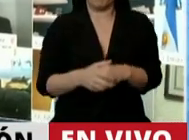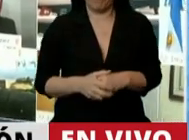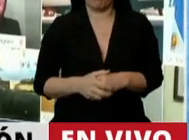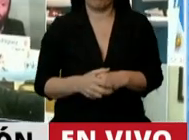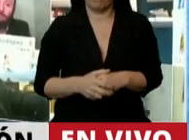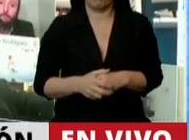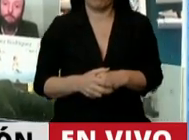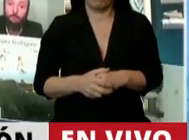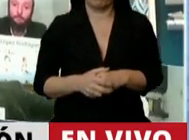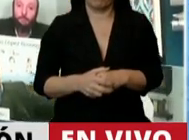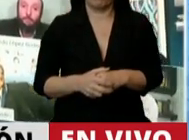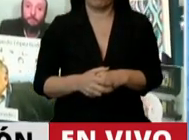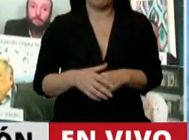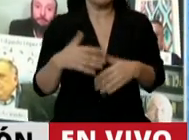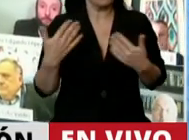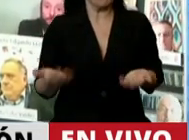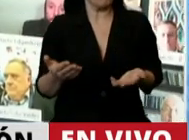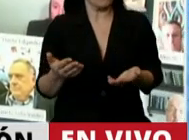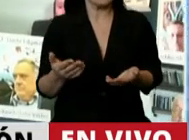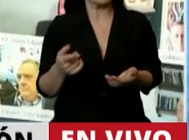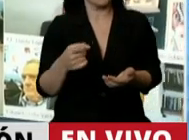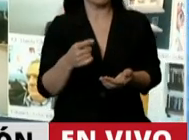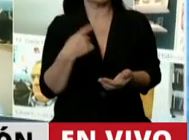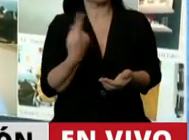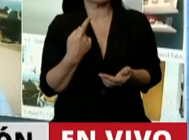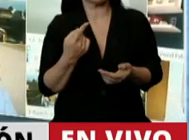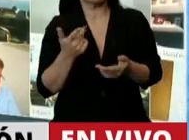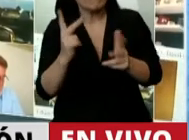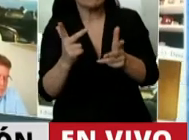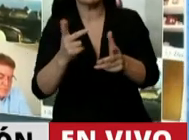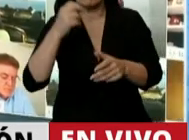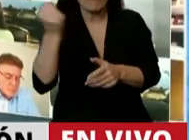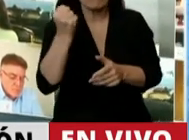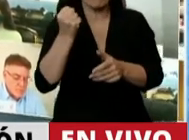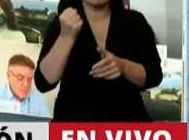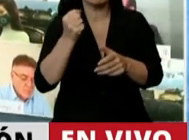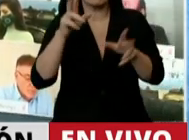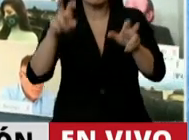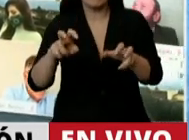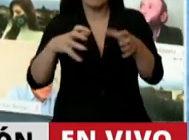cuando nosotros planteamos la necesidad del diálogo político,